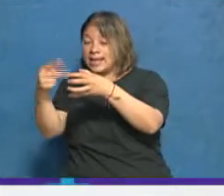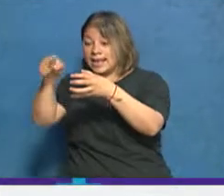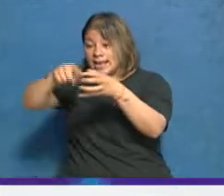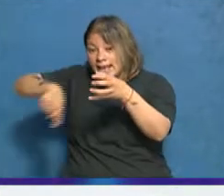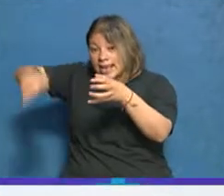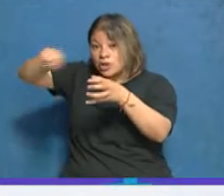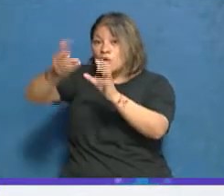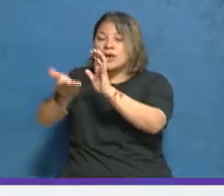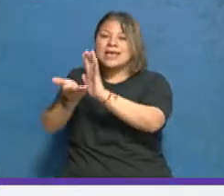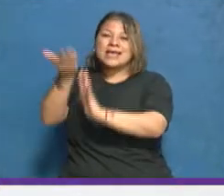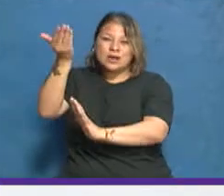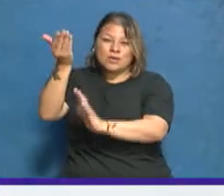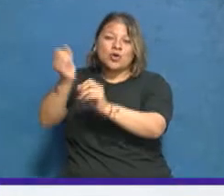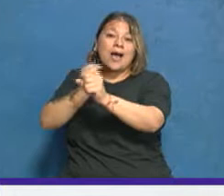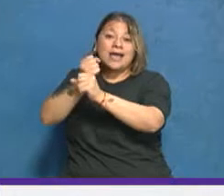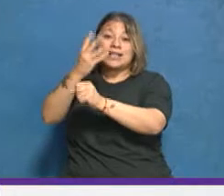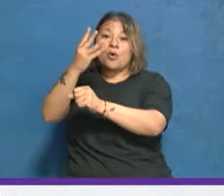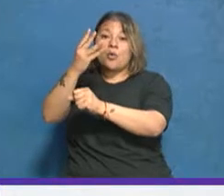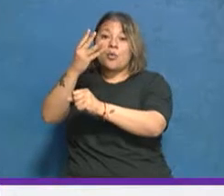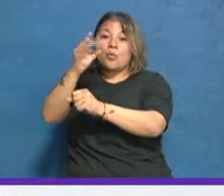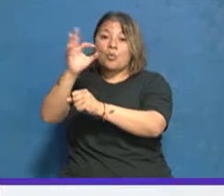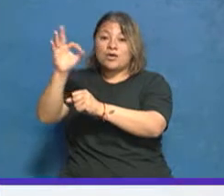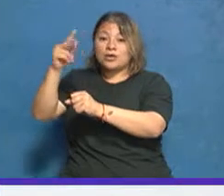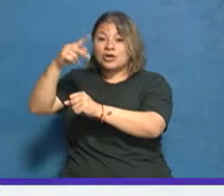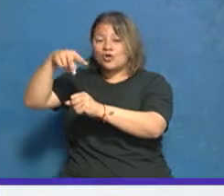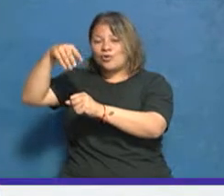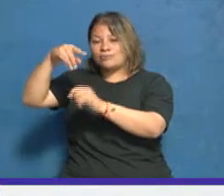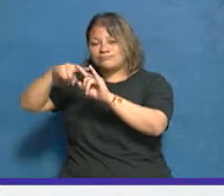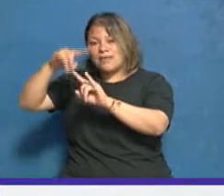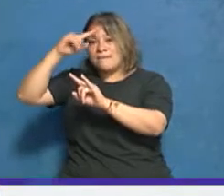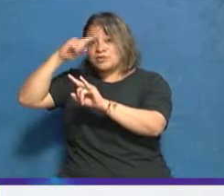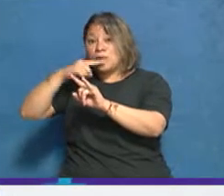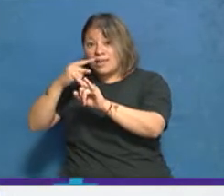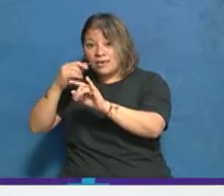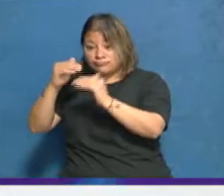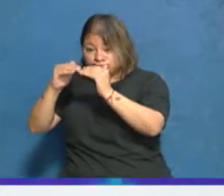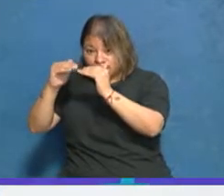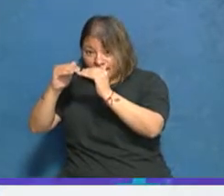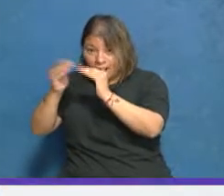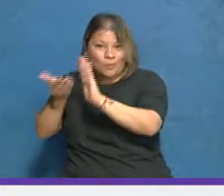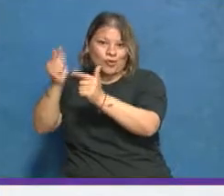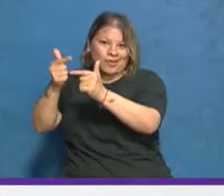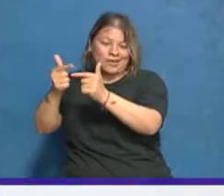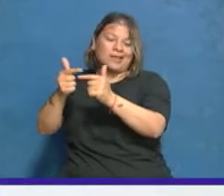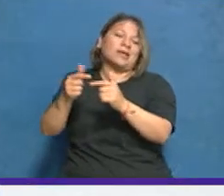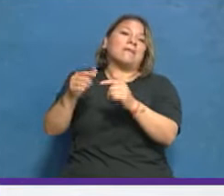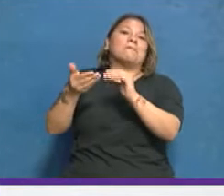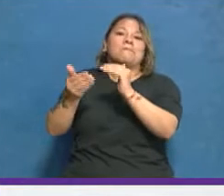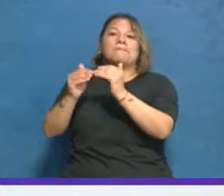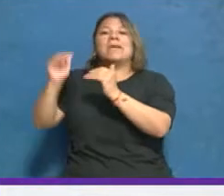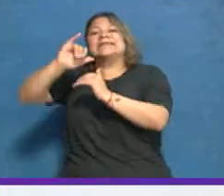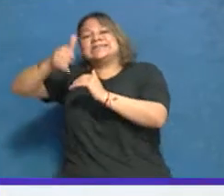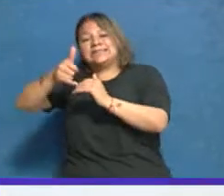tener incremento con el consumo de hasta 400 kilowatts mensuales. Y los N1, que son los usuarios con